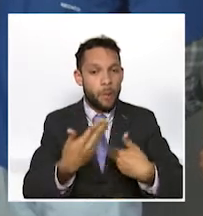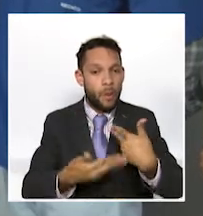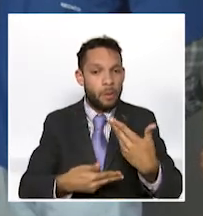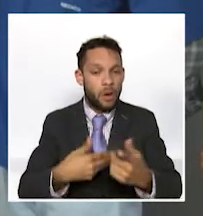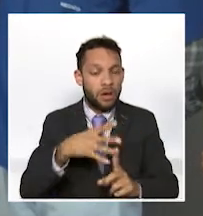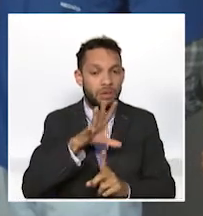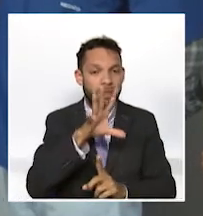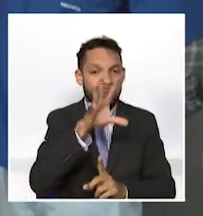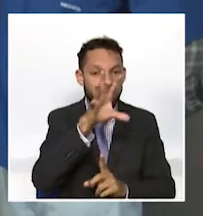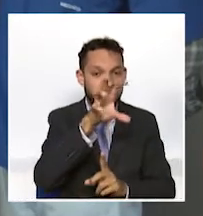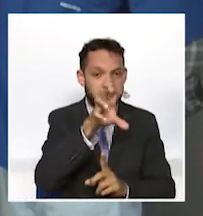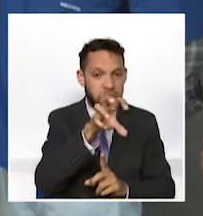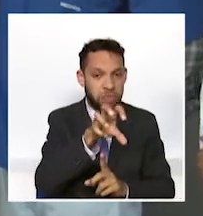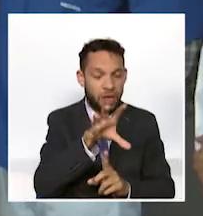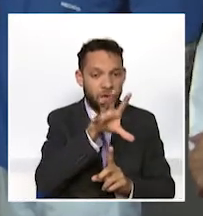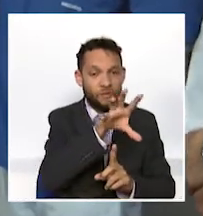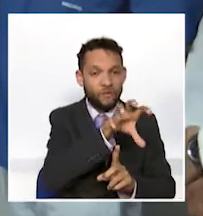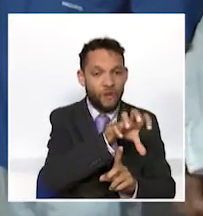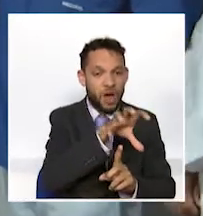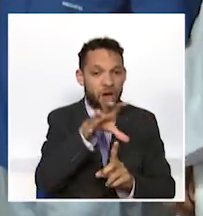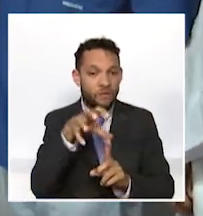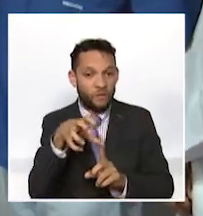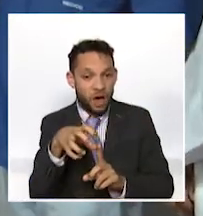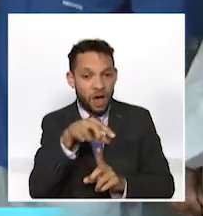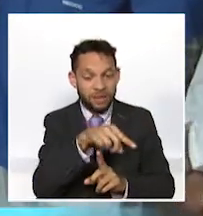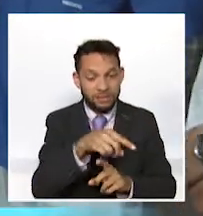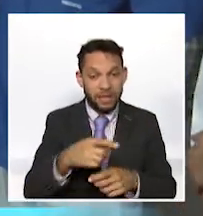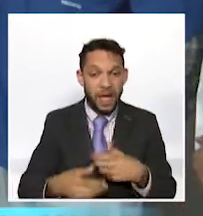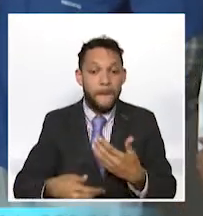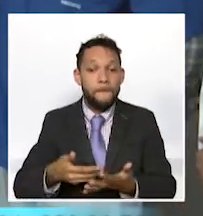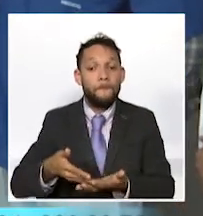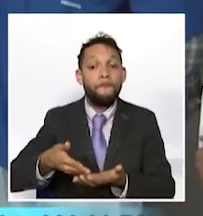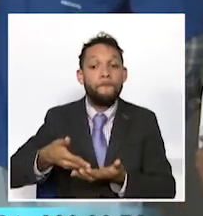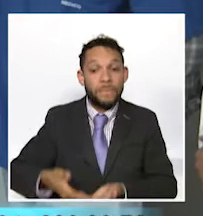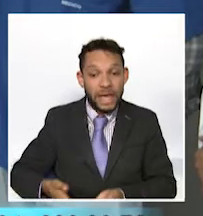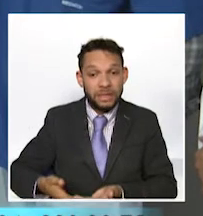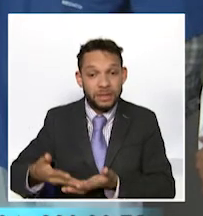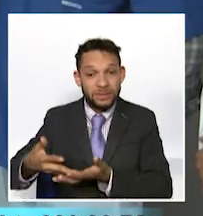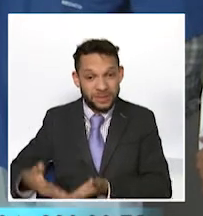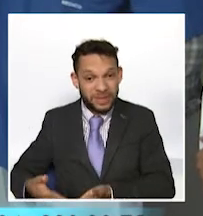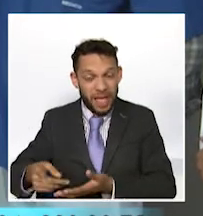vértebras porque la columna se comprime, especialmente cuando hay sobrepeso. Estos